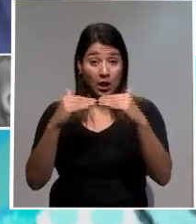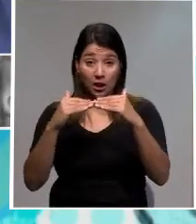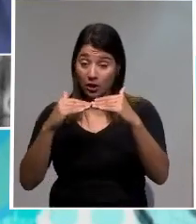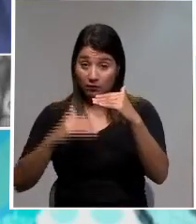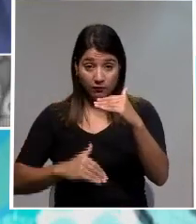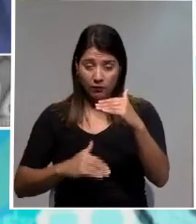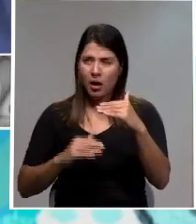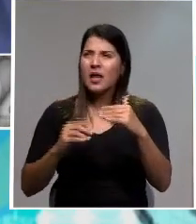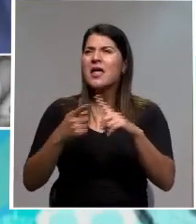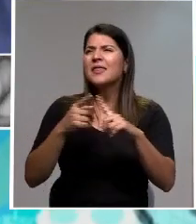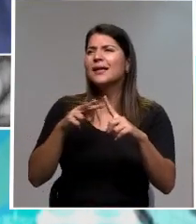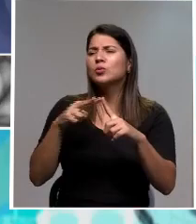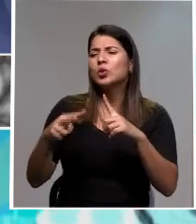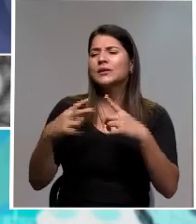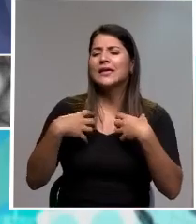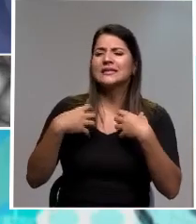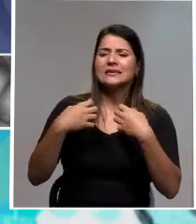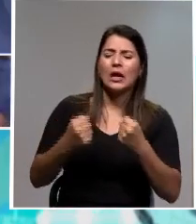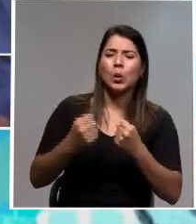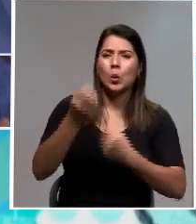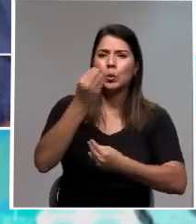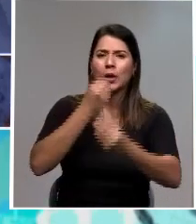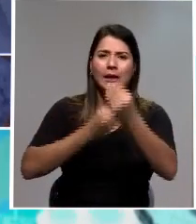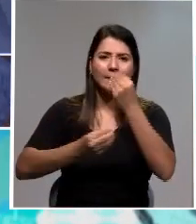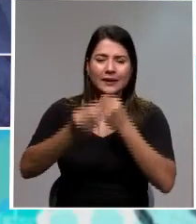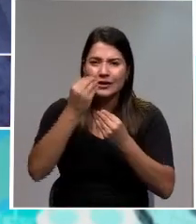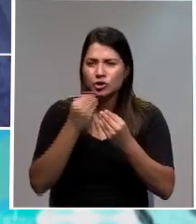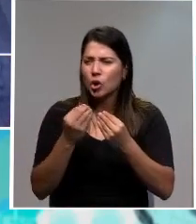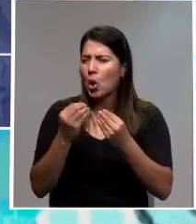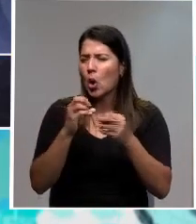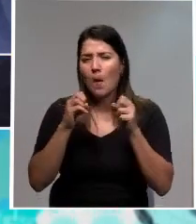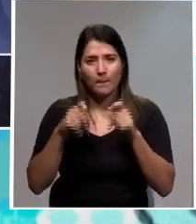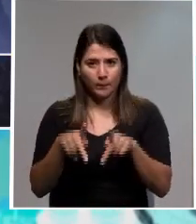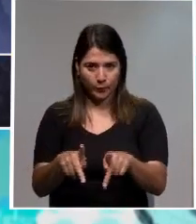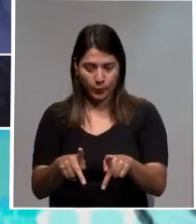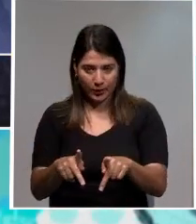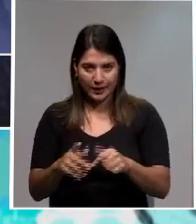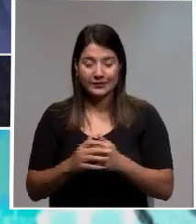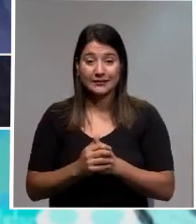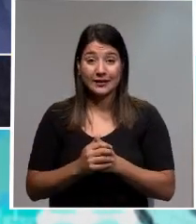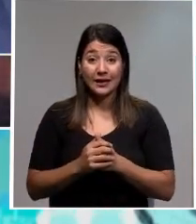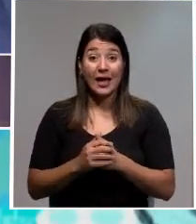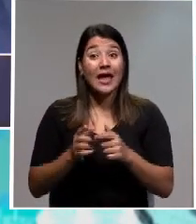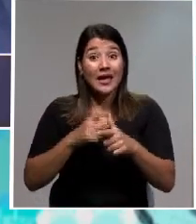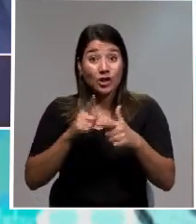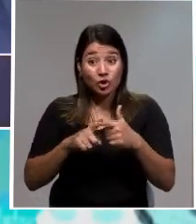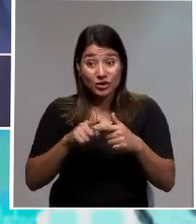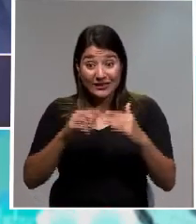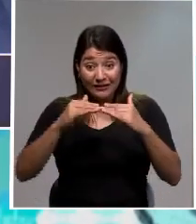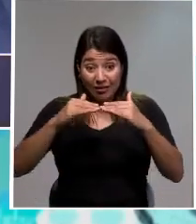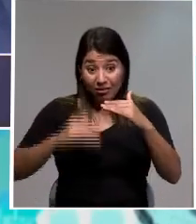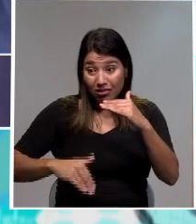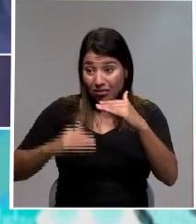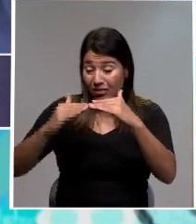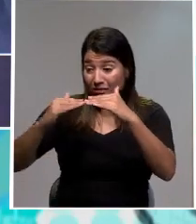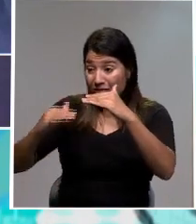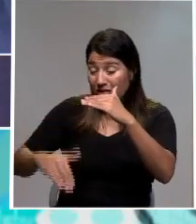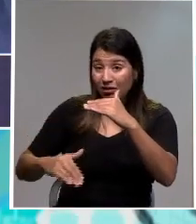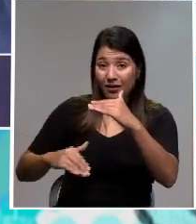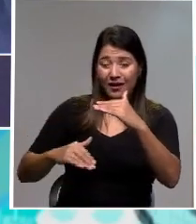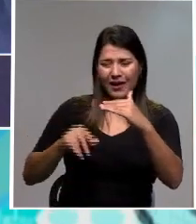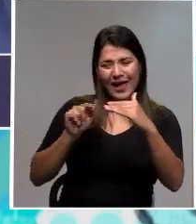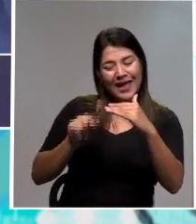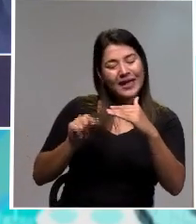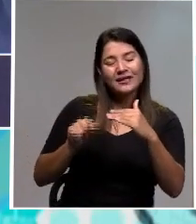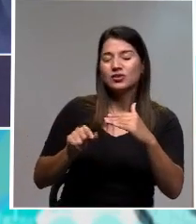de alimentación, en términos de muchas oportunidades. Y esas diferencias tan importantes que se dan, obviamente,